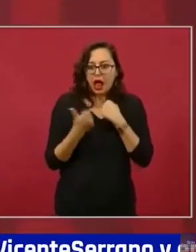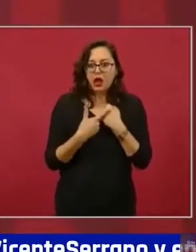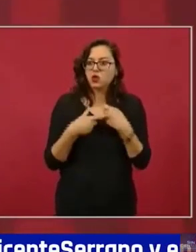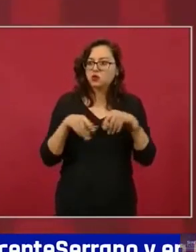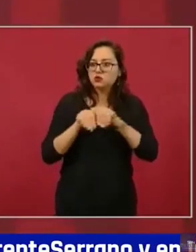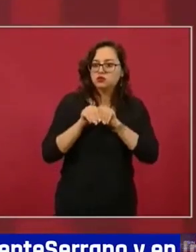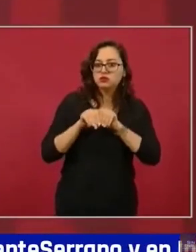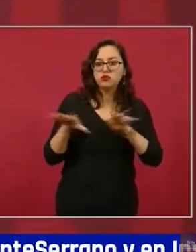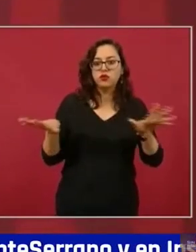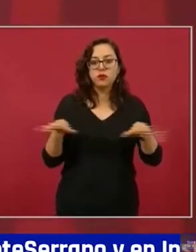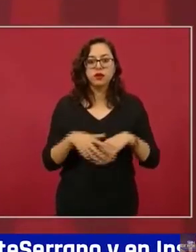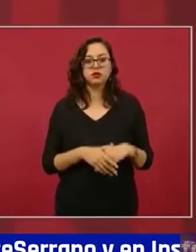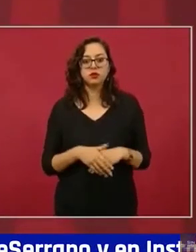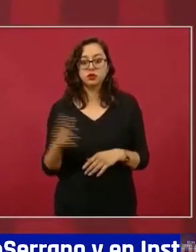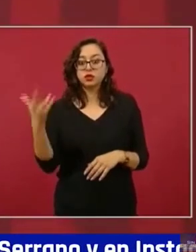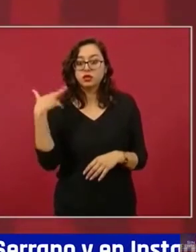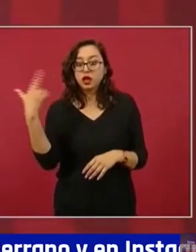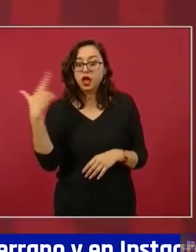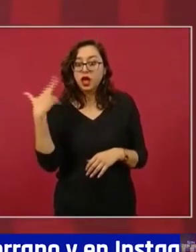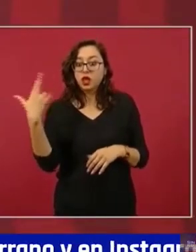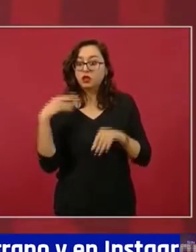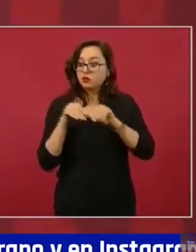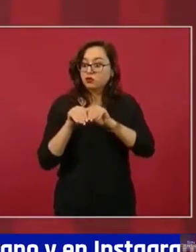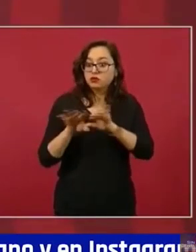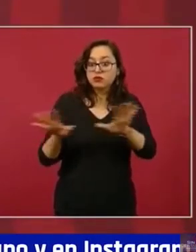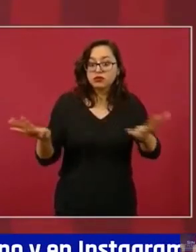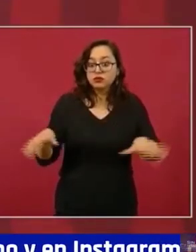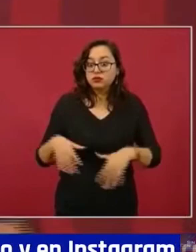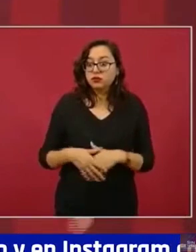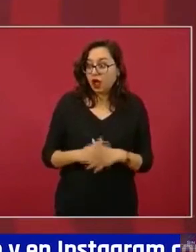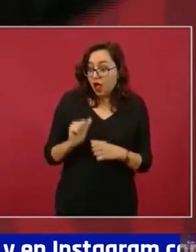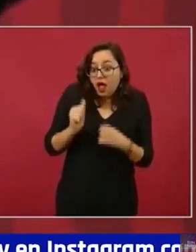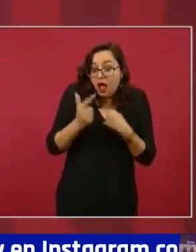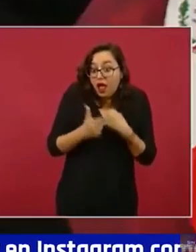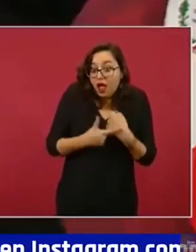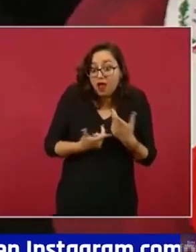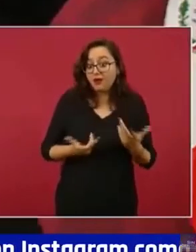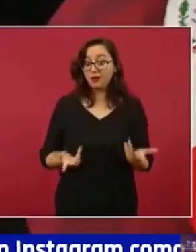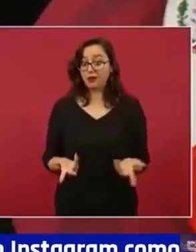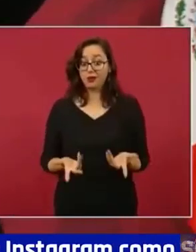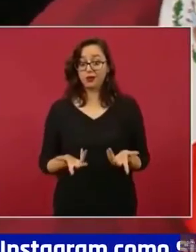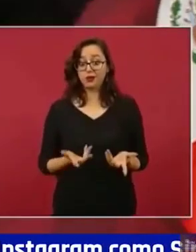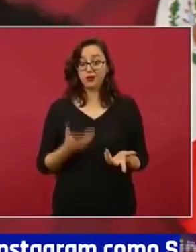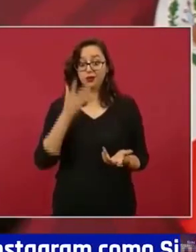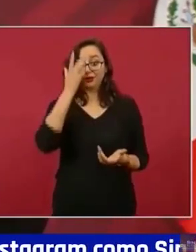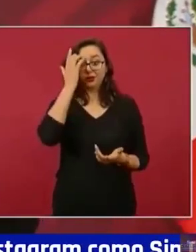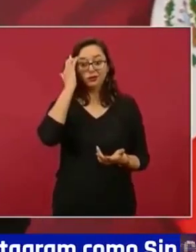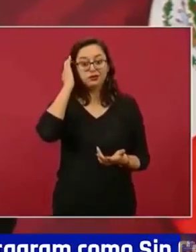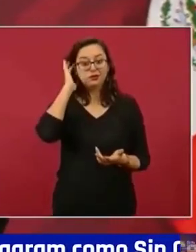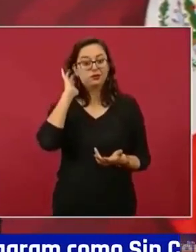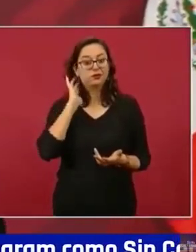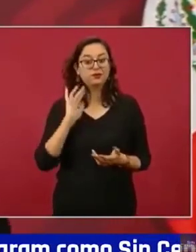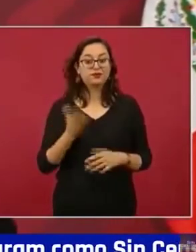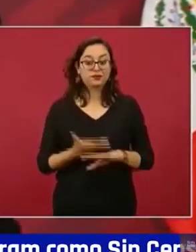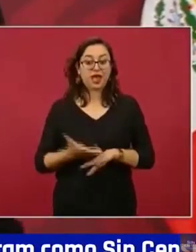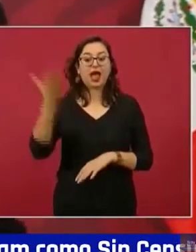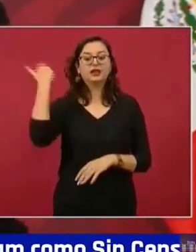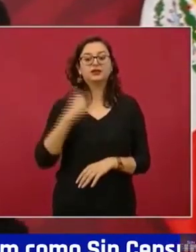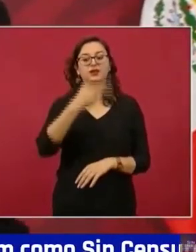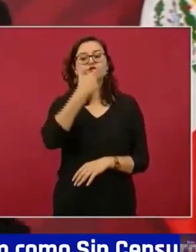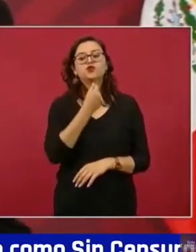¿Y los programas de radio? Yo recuerdo que cuando estaba García Luna en su apogeo,